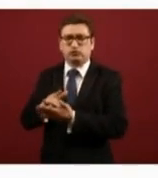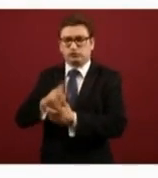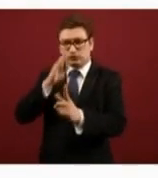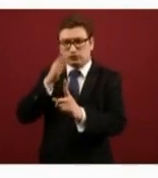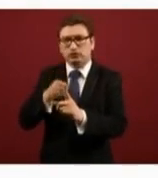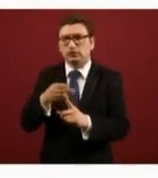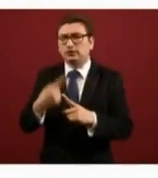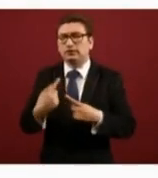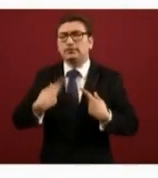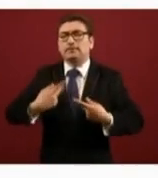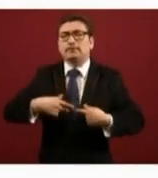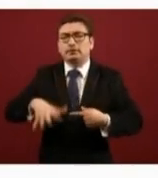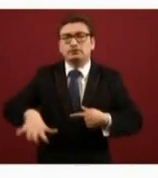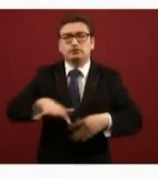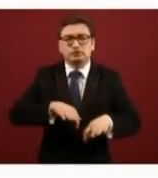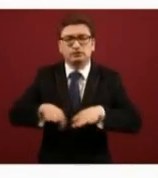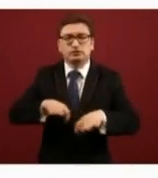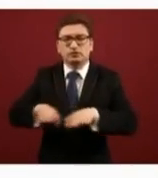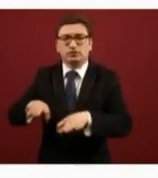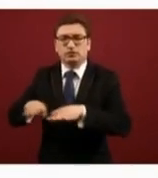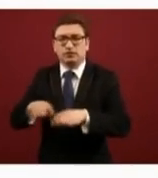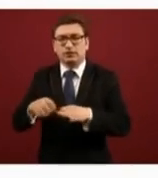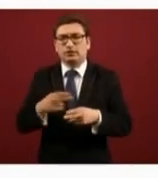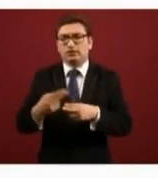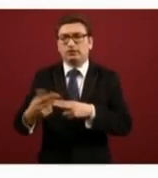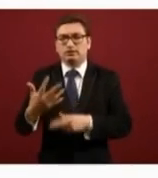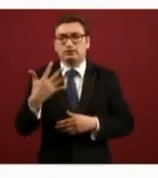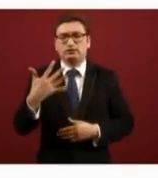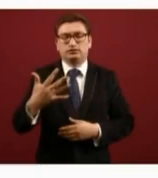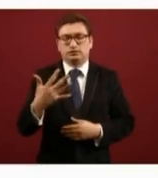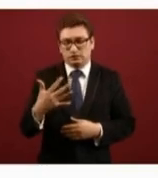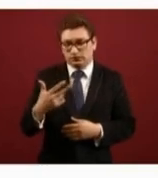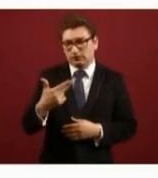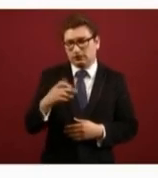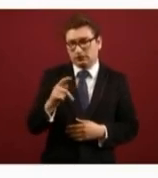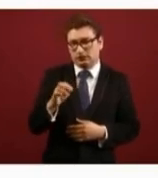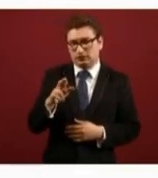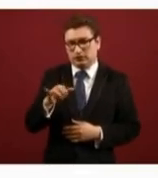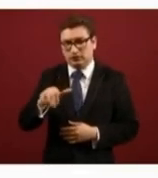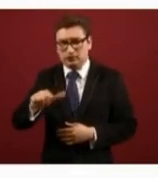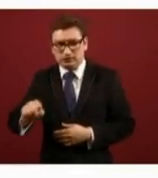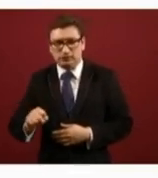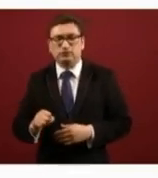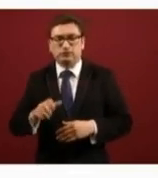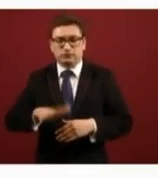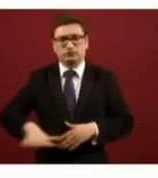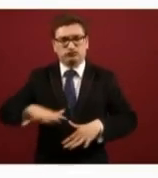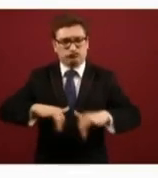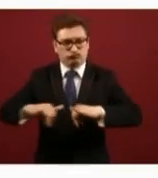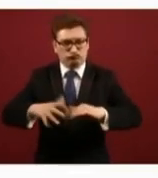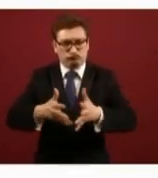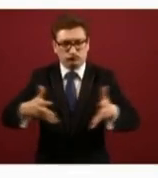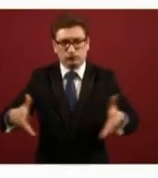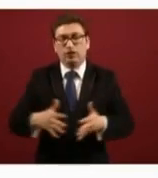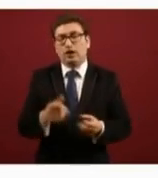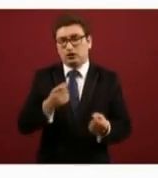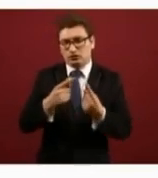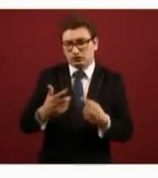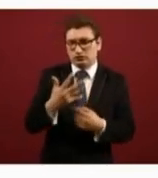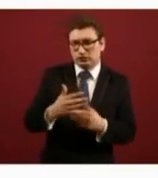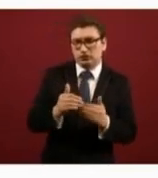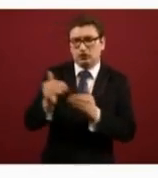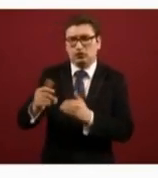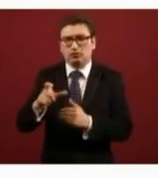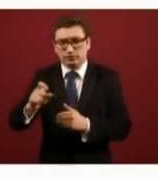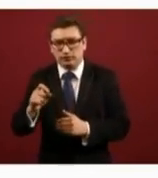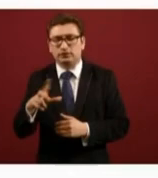a pequeños productores de hasta 5 hectáreas. El año pasado a medianos productores de más de 5 y hasta 20 se apoyó